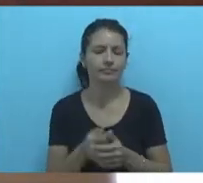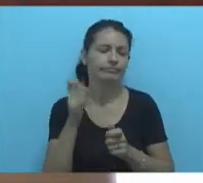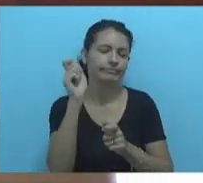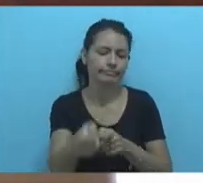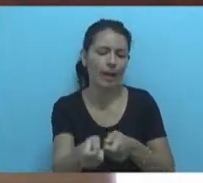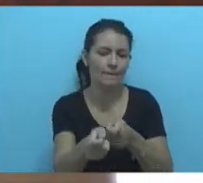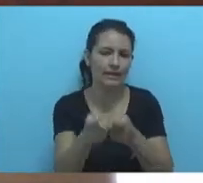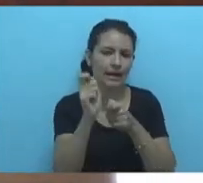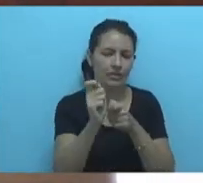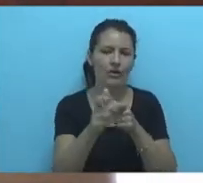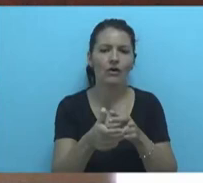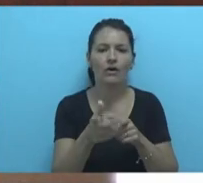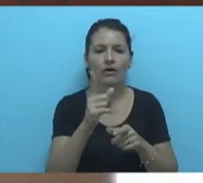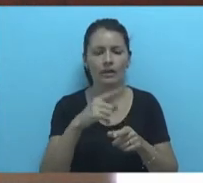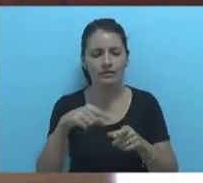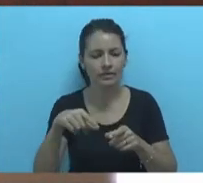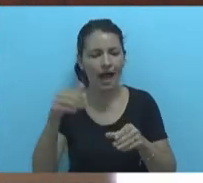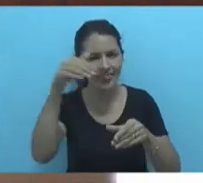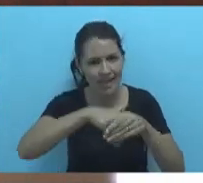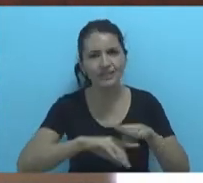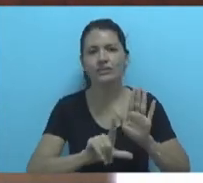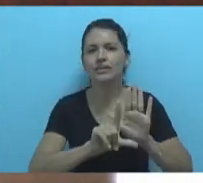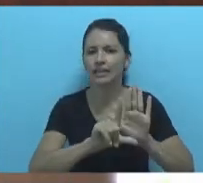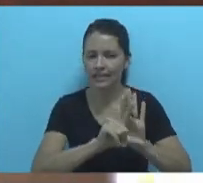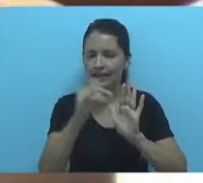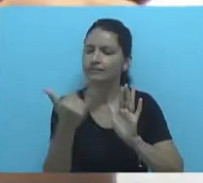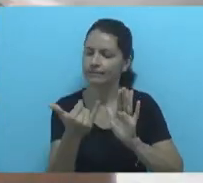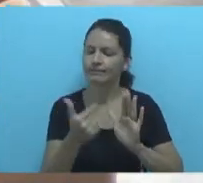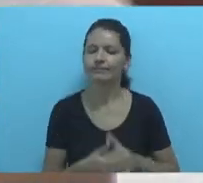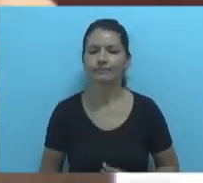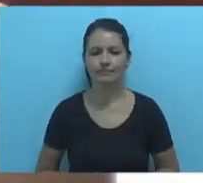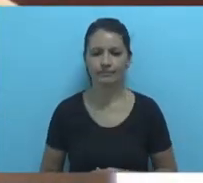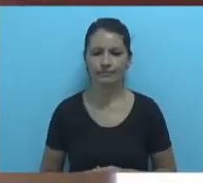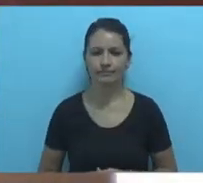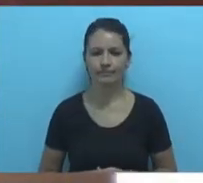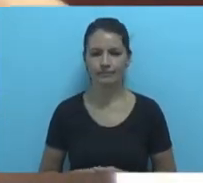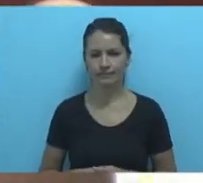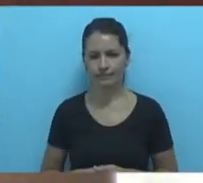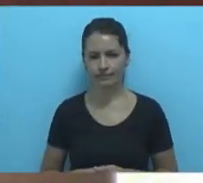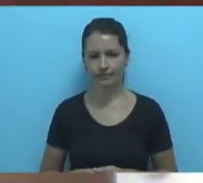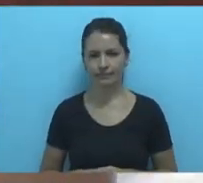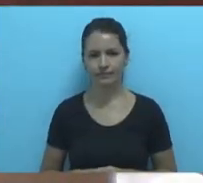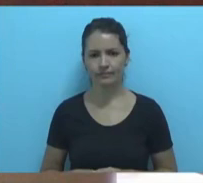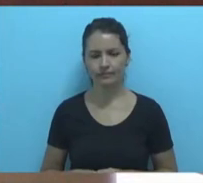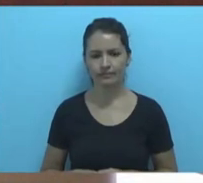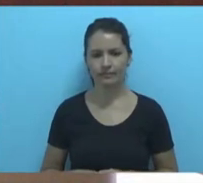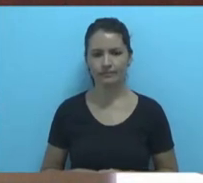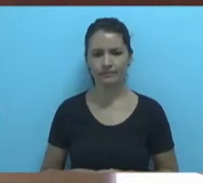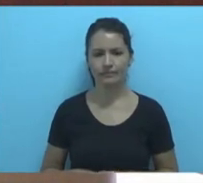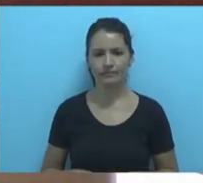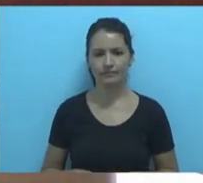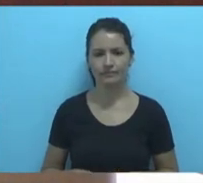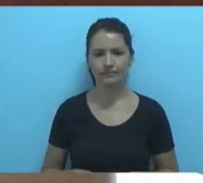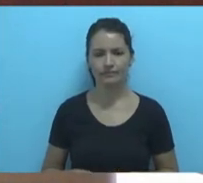pescadores también están siendo contemplados en este proyecto que estamos aprobando en el día de hoy. Por eso, señor presidente,